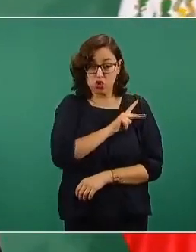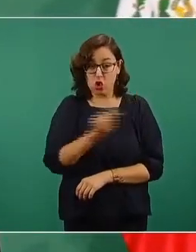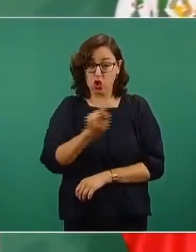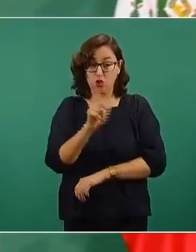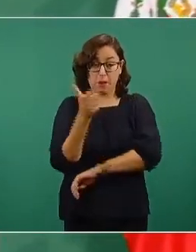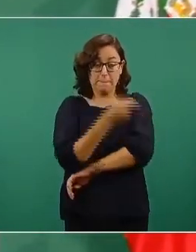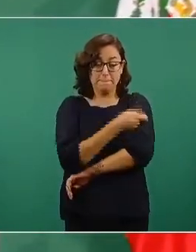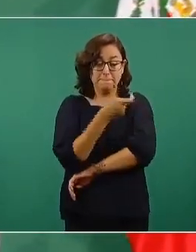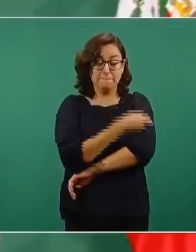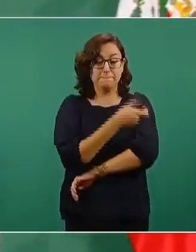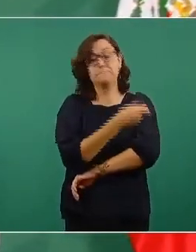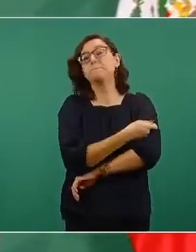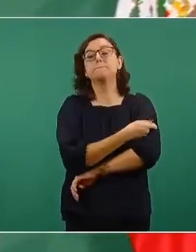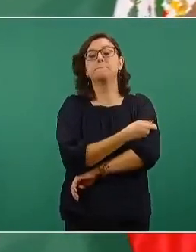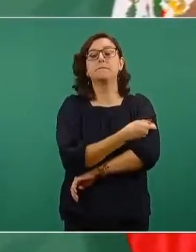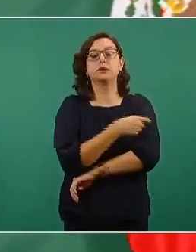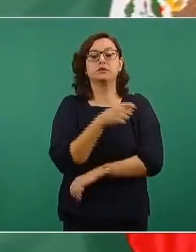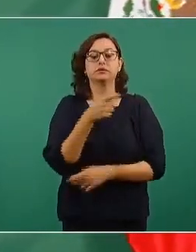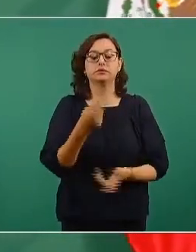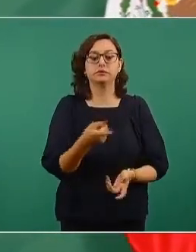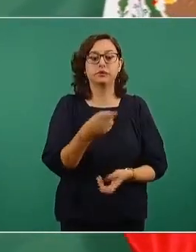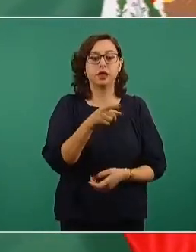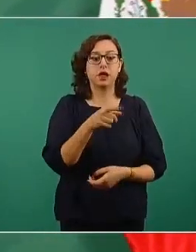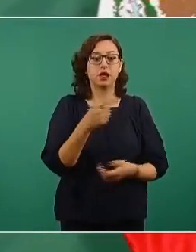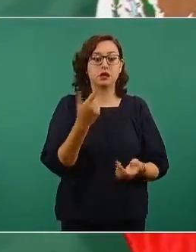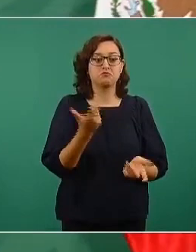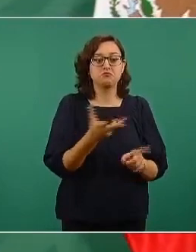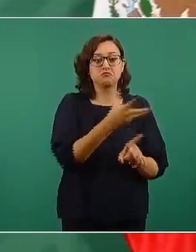reducía la mortalidad por COVID